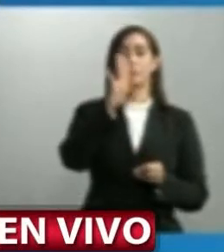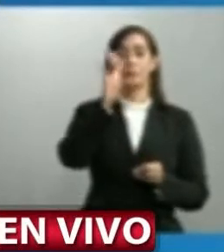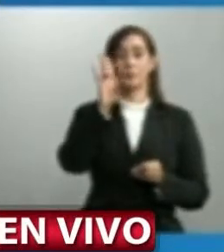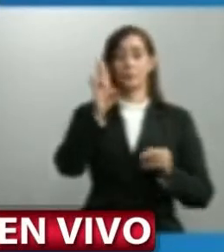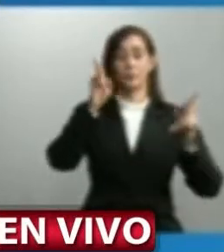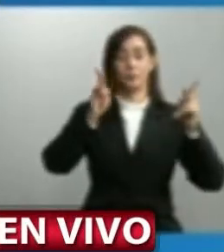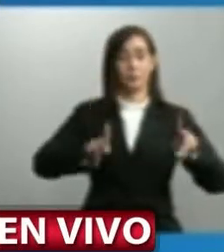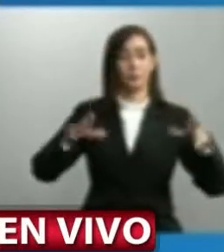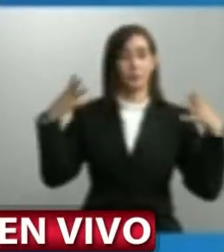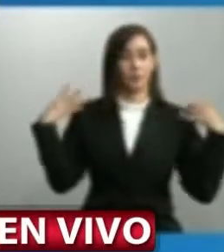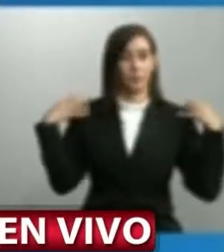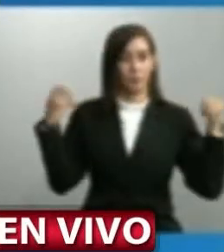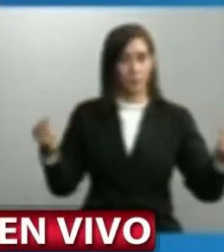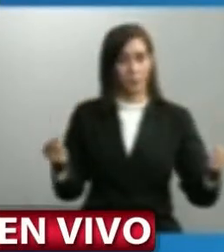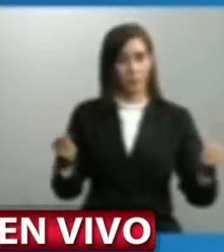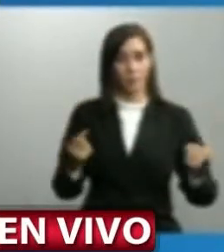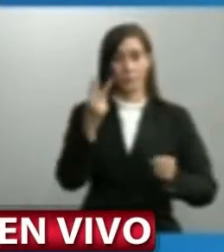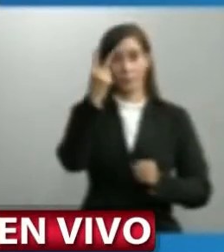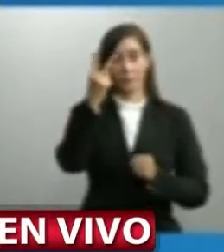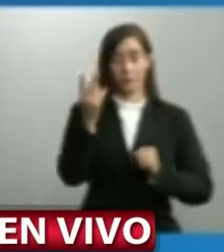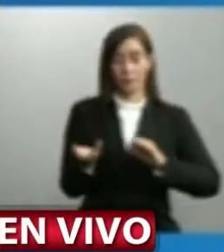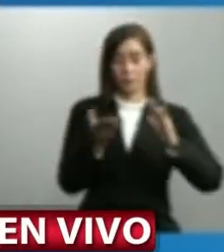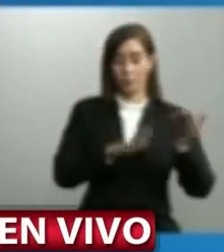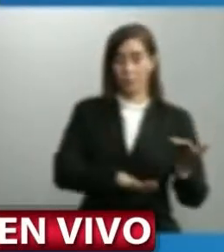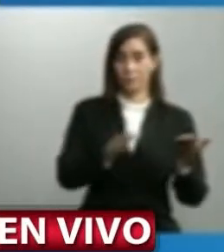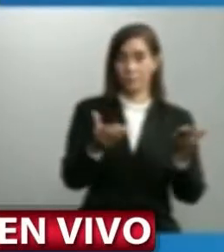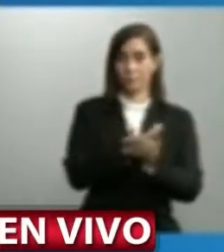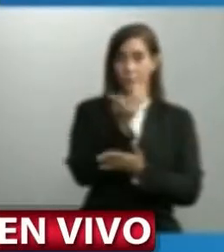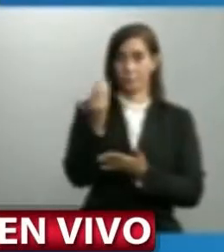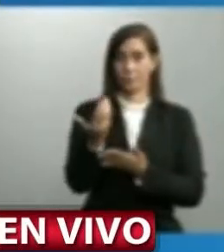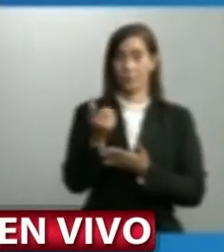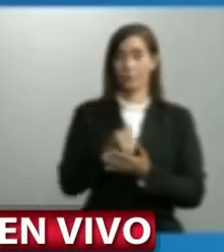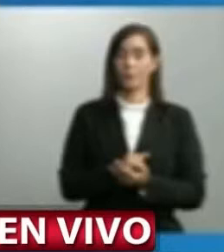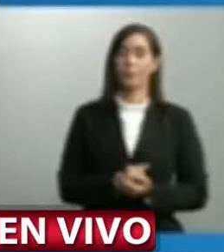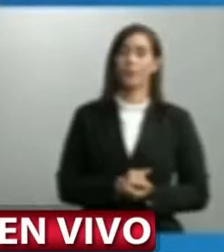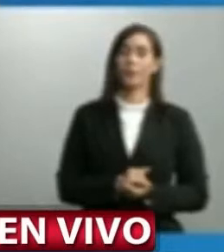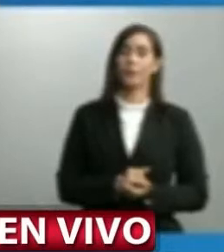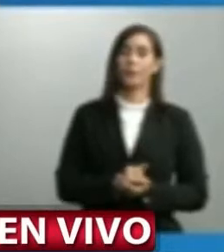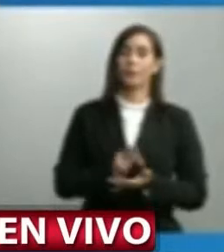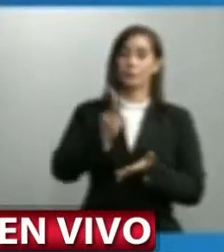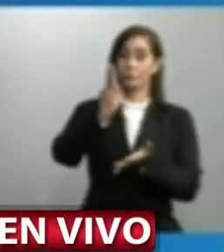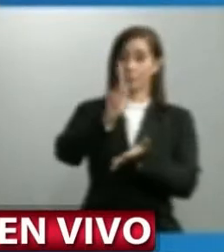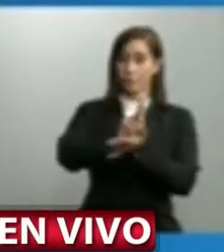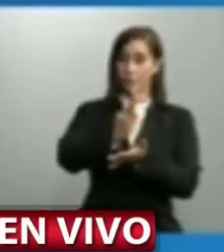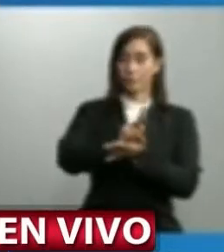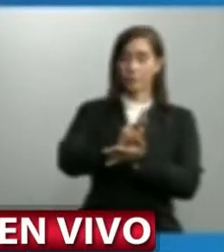247 recuperados, 2 fallecimientos. La Vega,